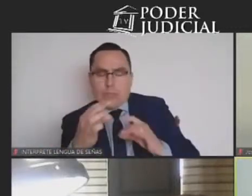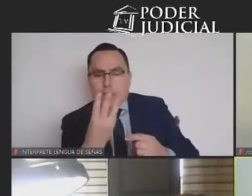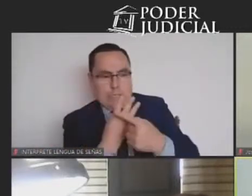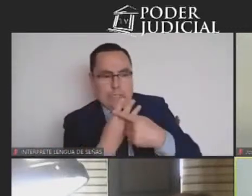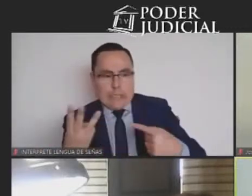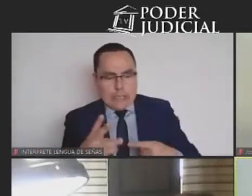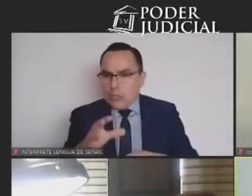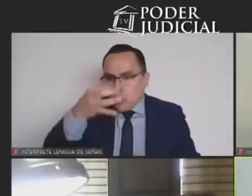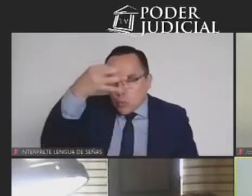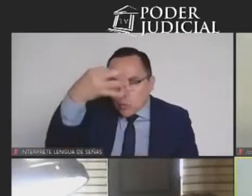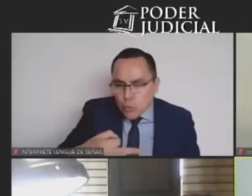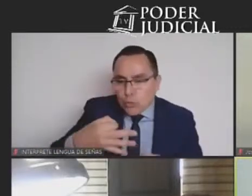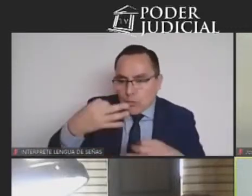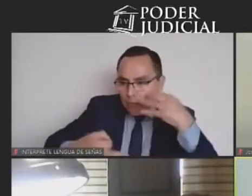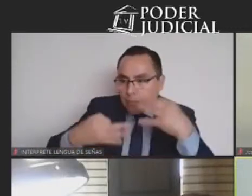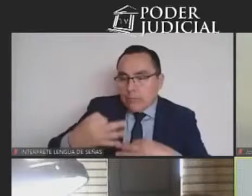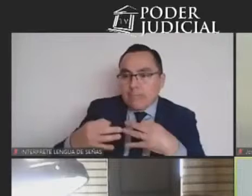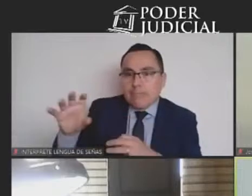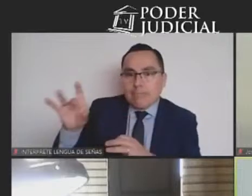precisadas,